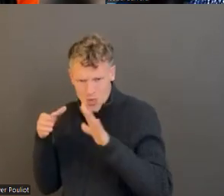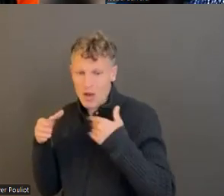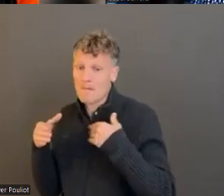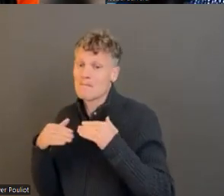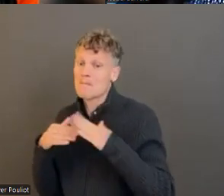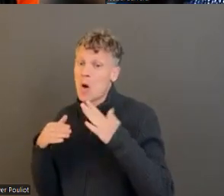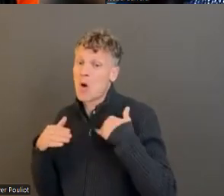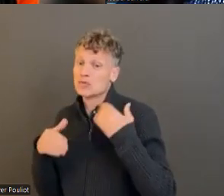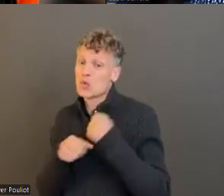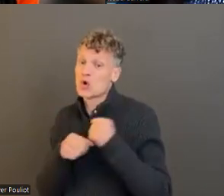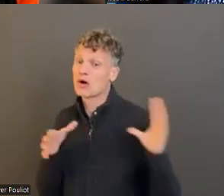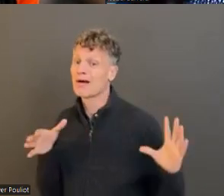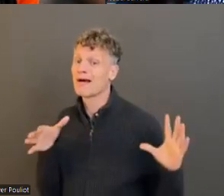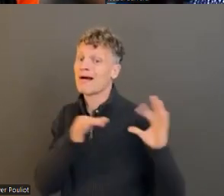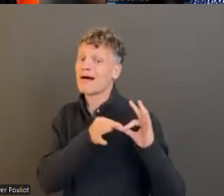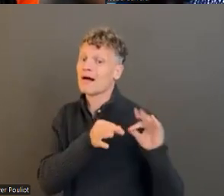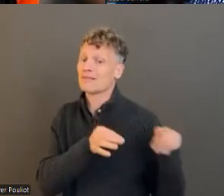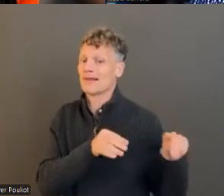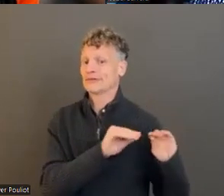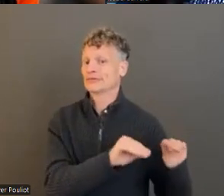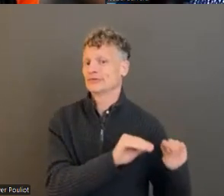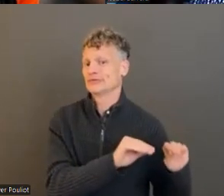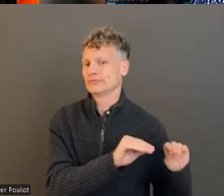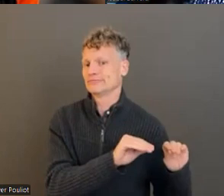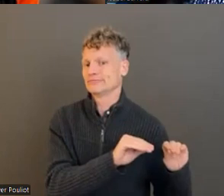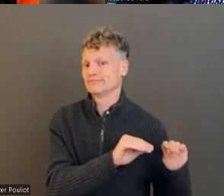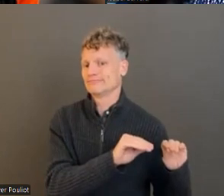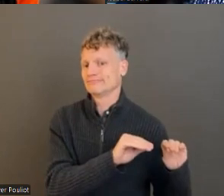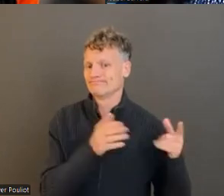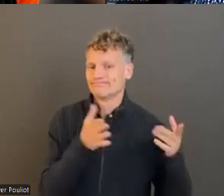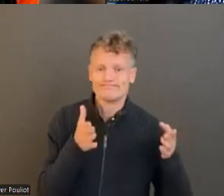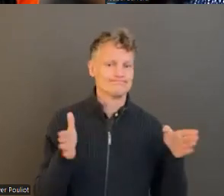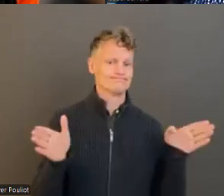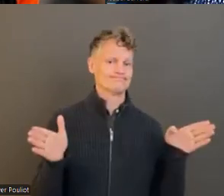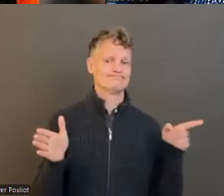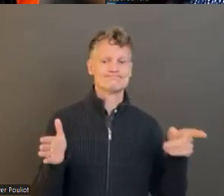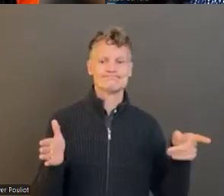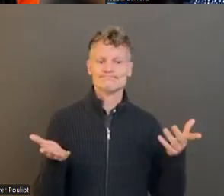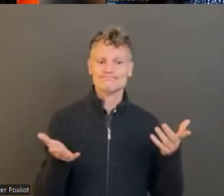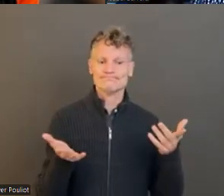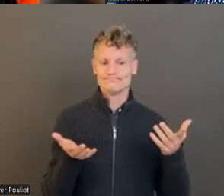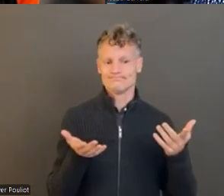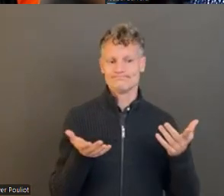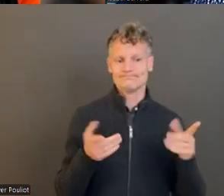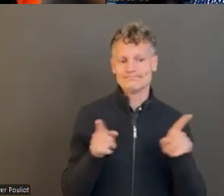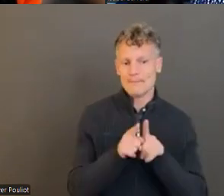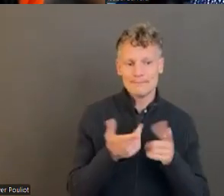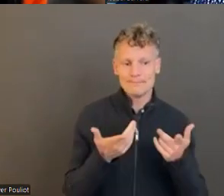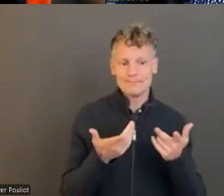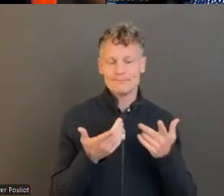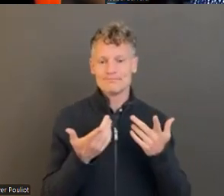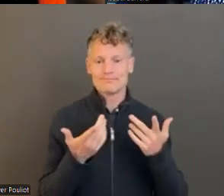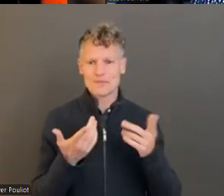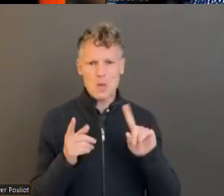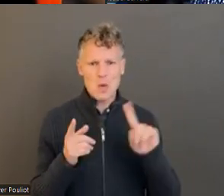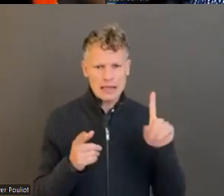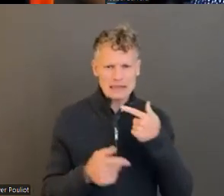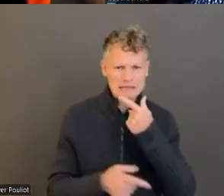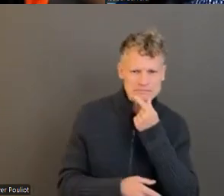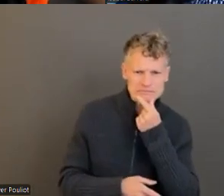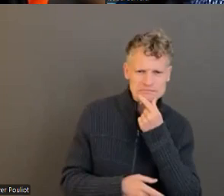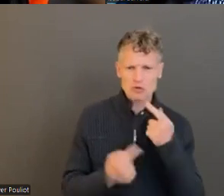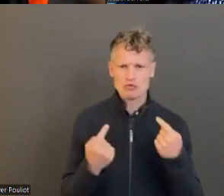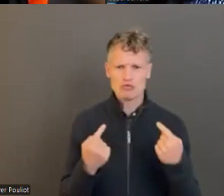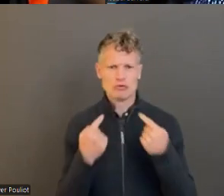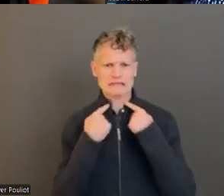ejemplo, de factores de riesgo, de adopción de conductas protectores, ¿cierto? en edades tempranas, ¿cierto? Y que, por ejemplo,